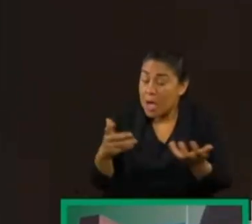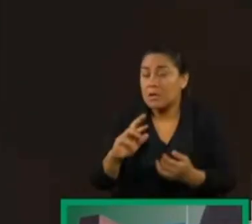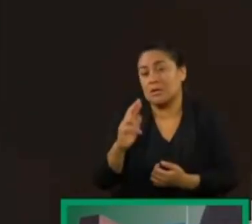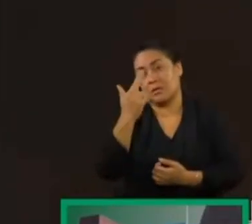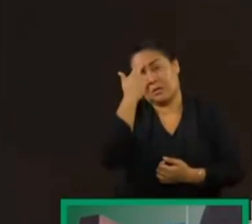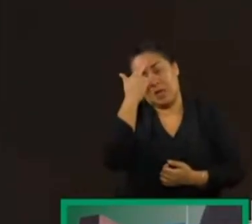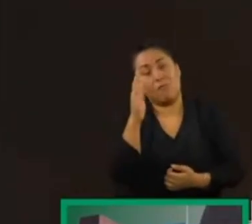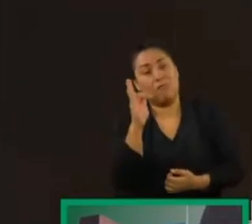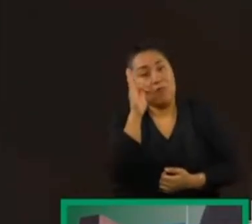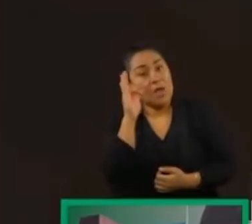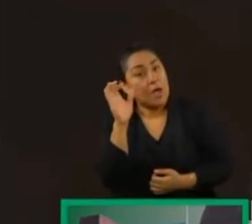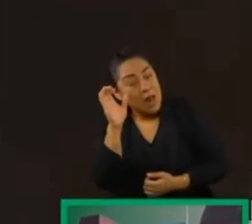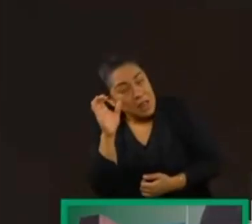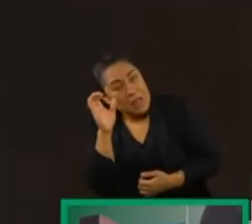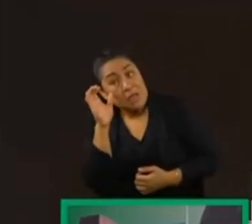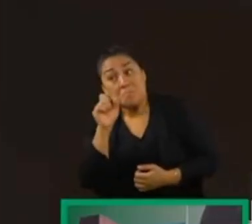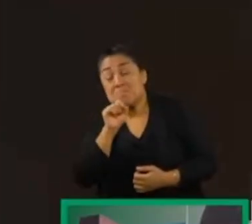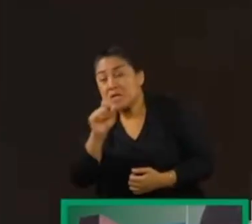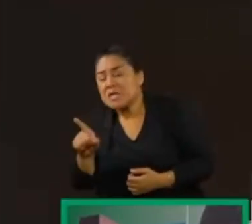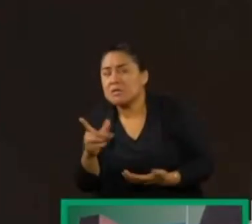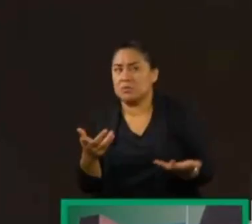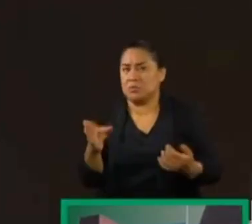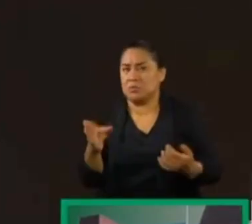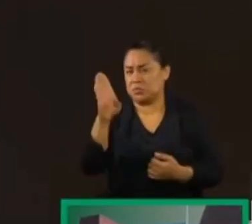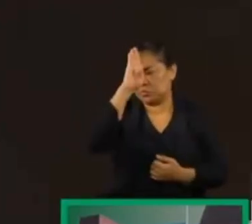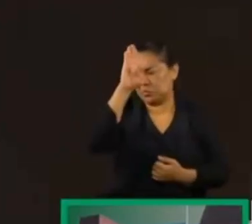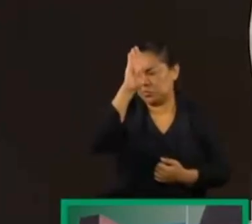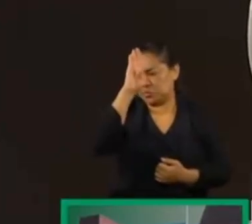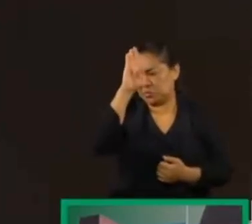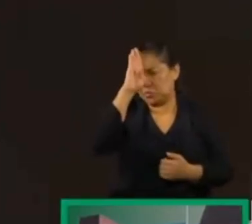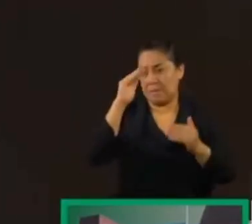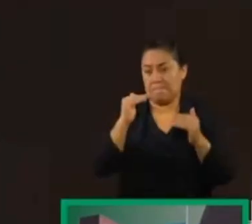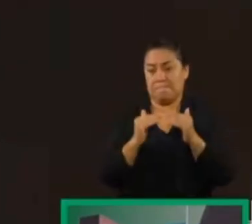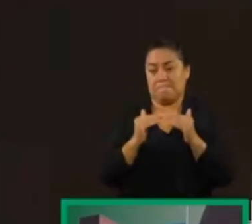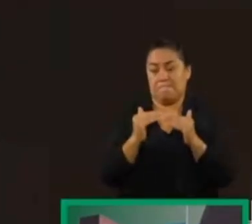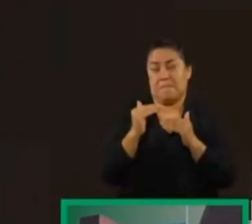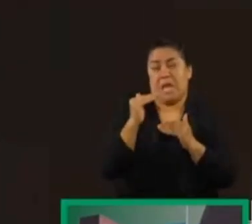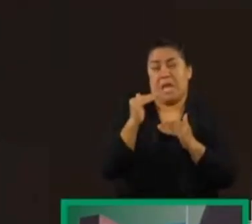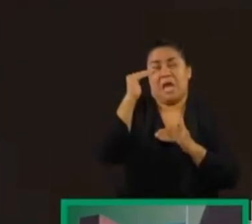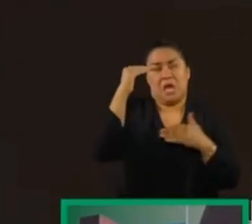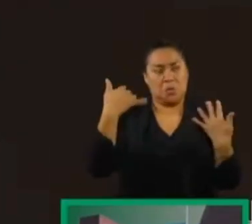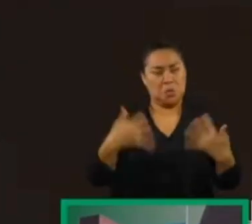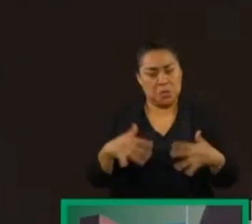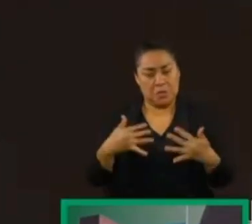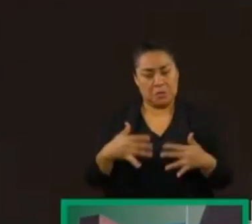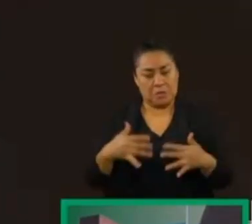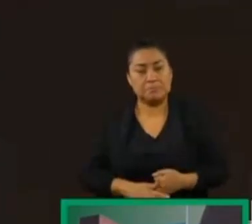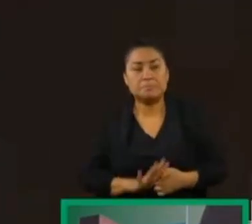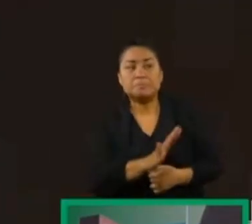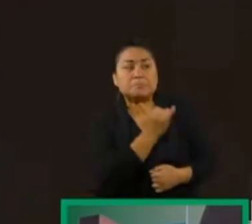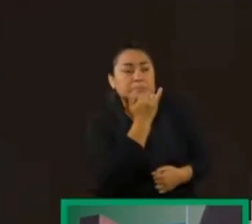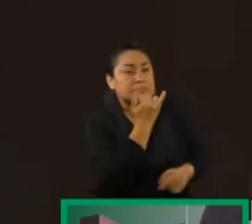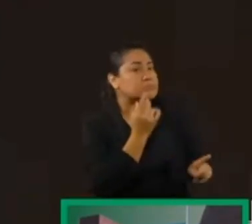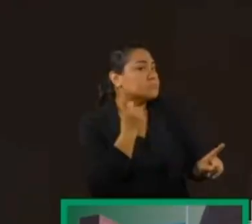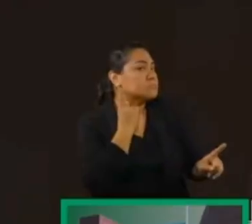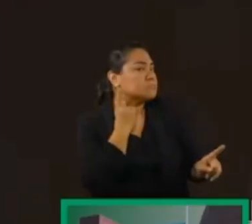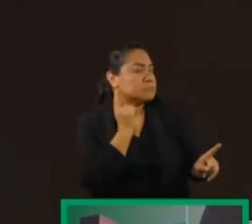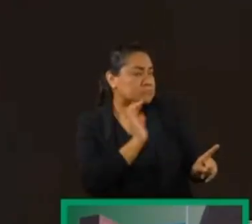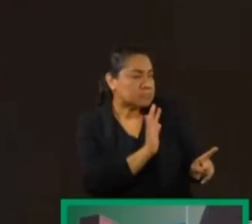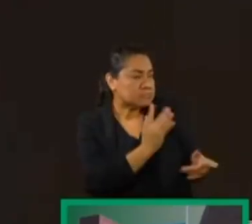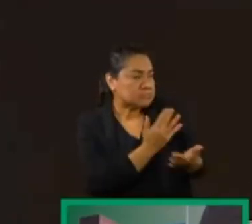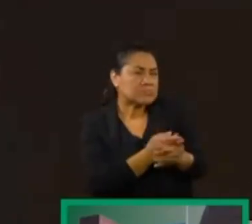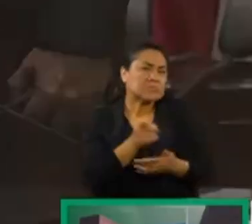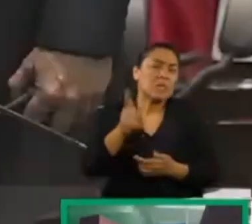Felipe Calderón a las cifras más altas. Le pido a la oradora, históricas. me permita, la